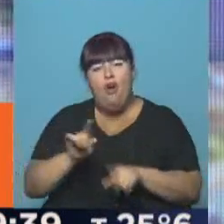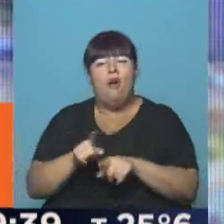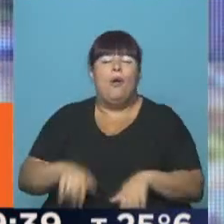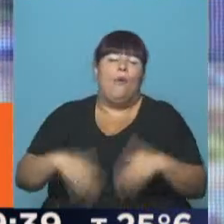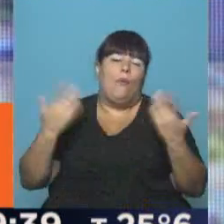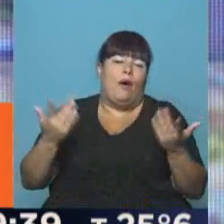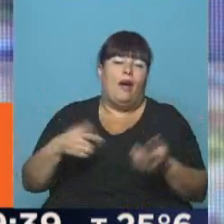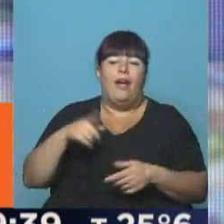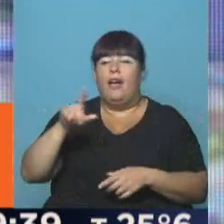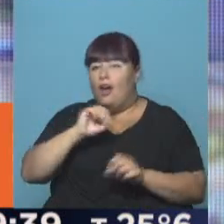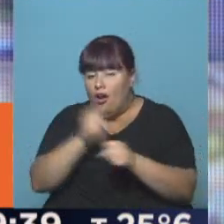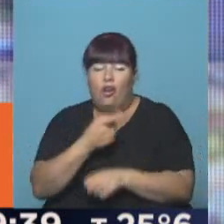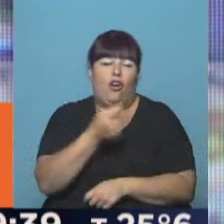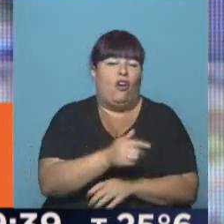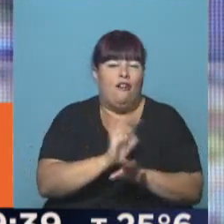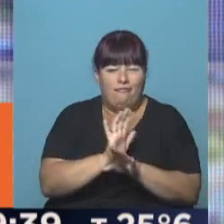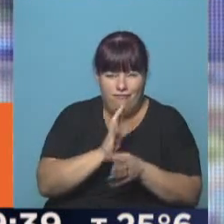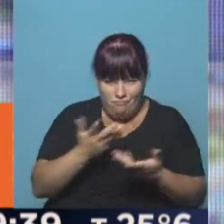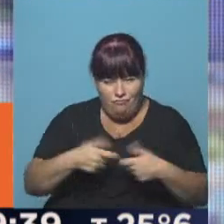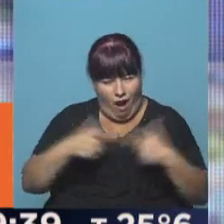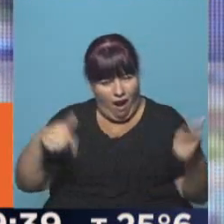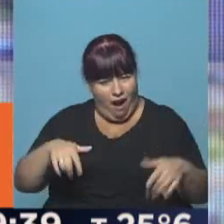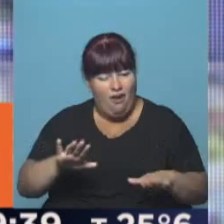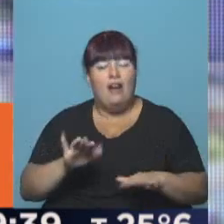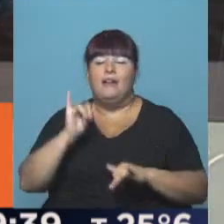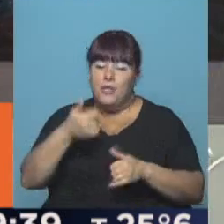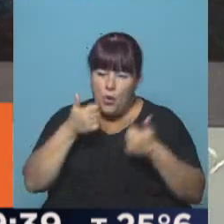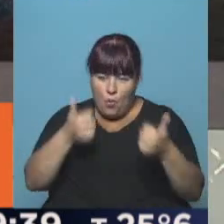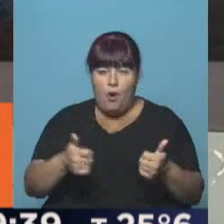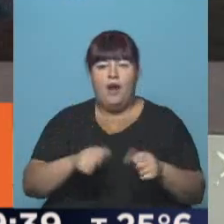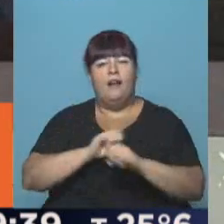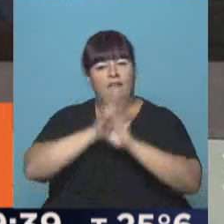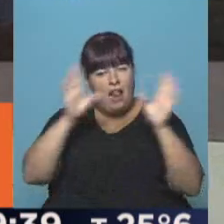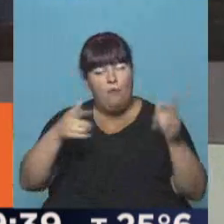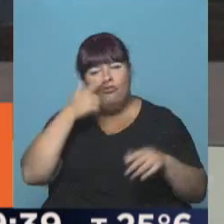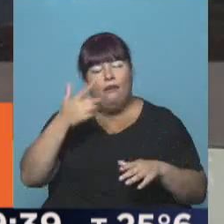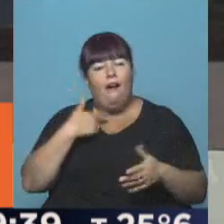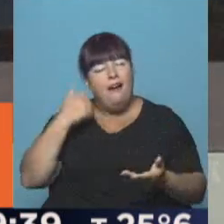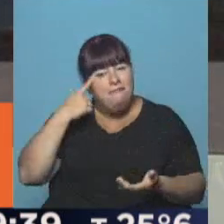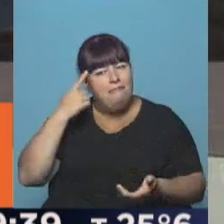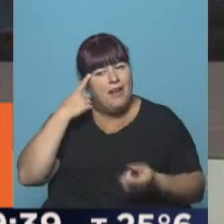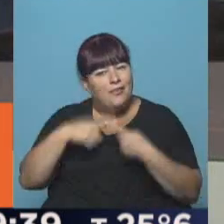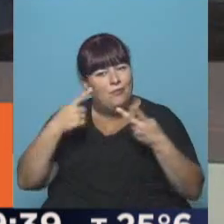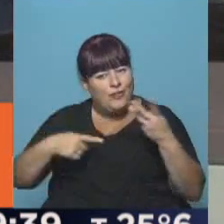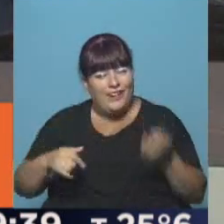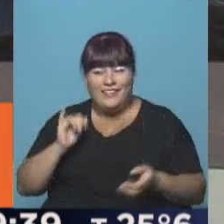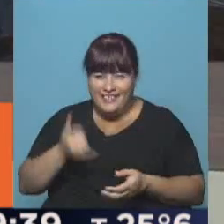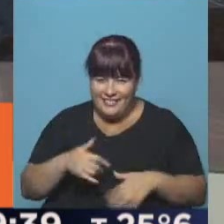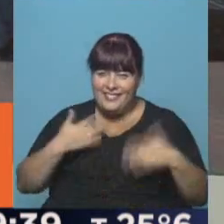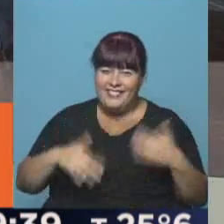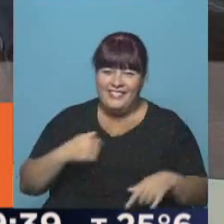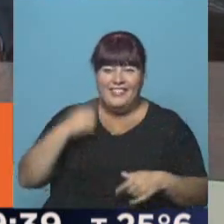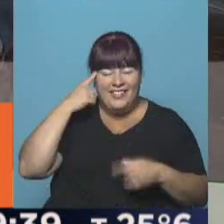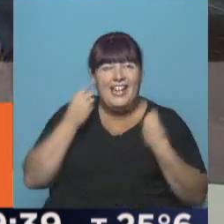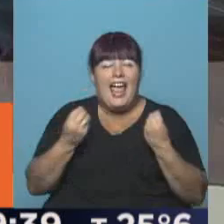hay una peridad muy grande No es cierto ya lo creo Bueno buenísimo no s de interesantísimo nos ha dejado pensando las cosas que